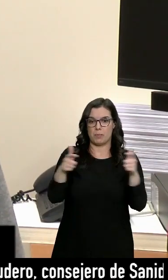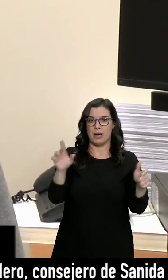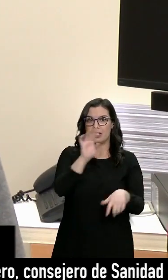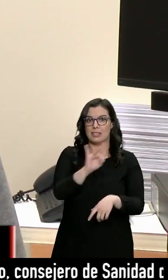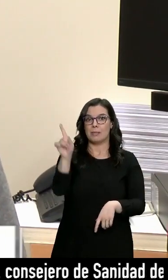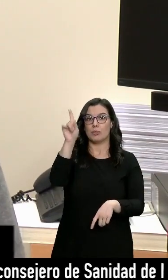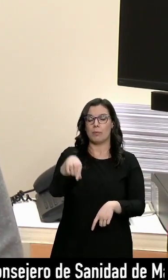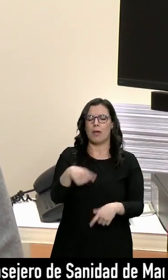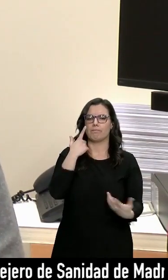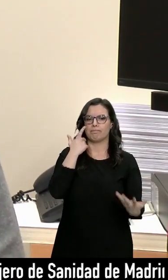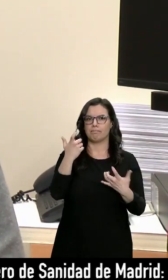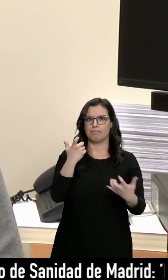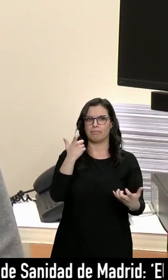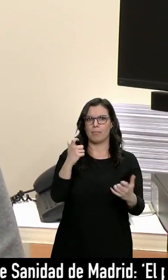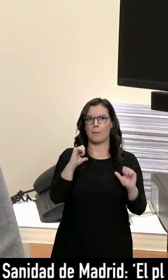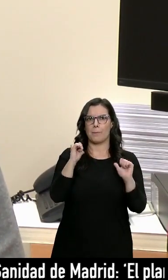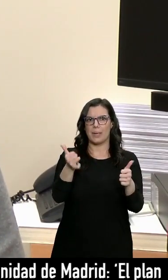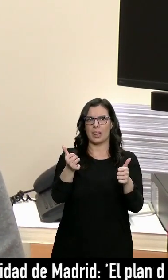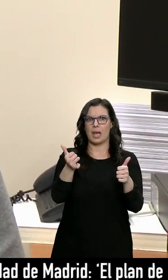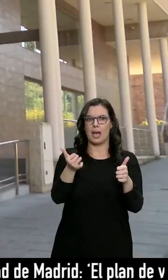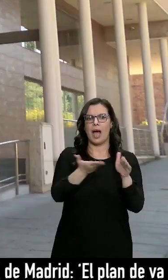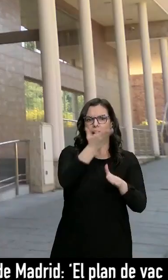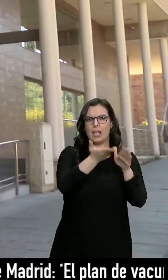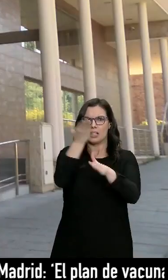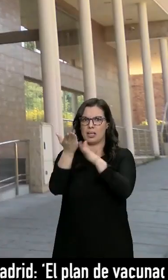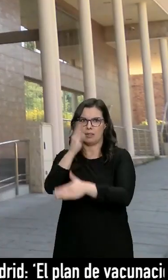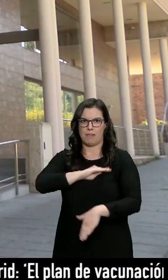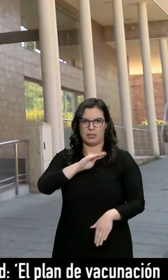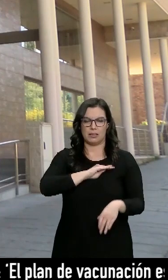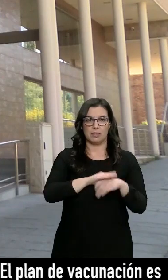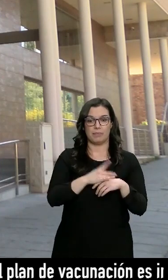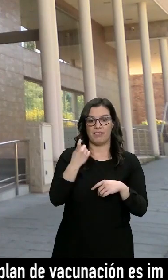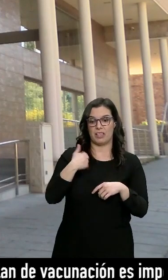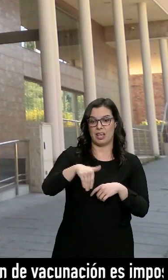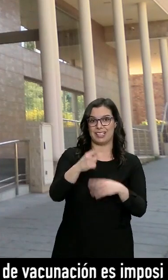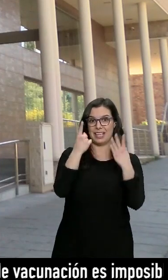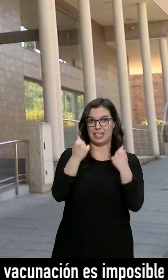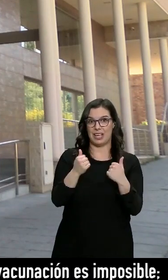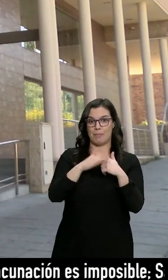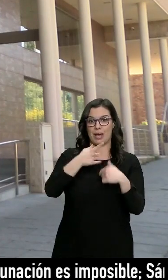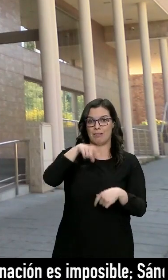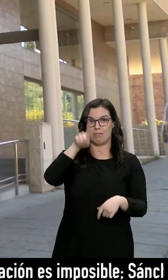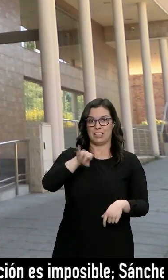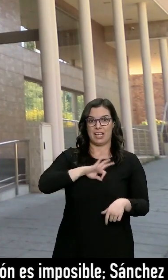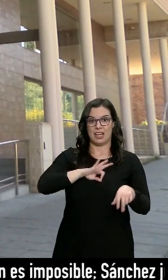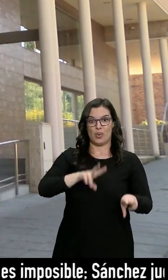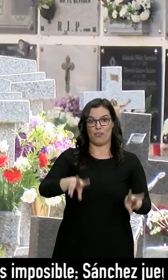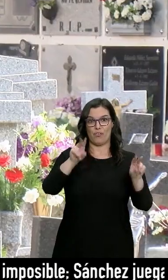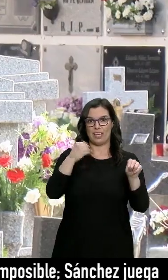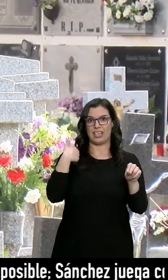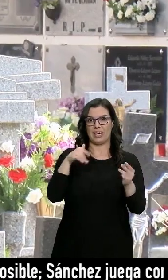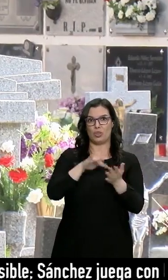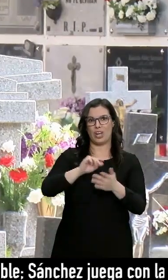empezando también a notar un importante número de altas. A falta de 6 días para que finalice enero, este mes es ya